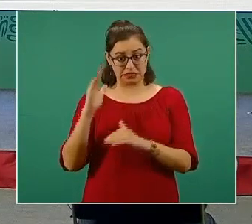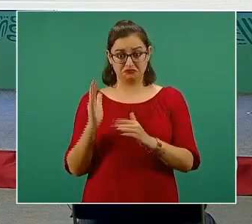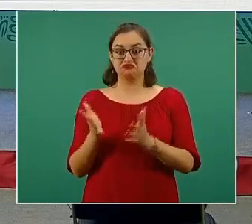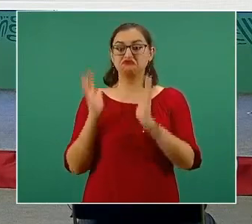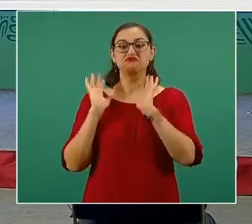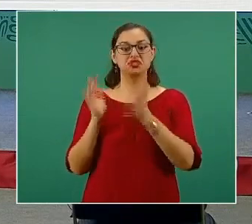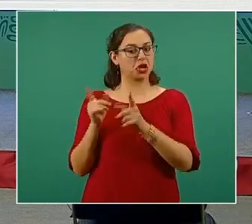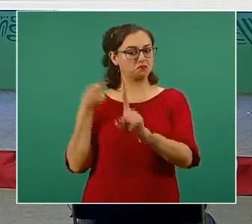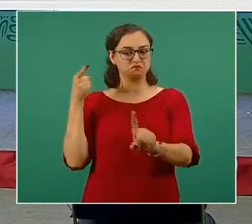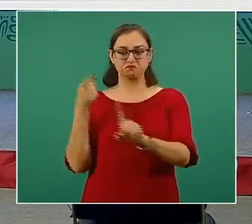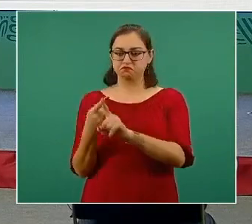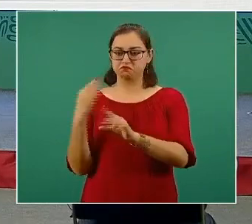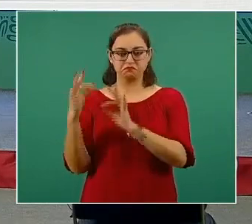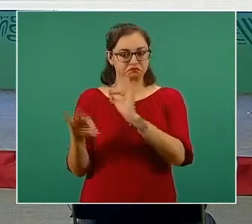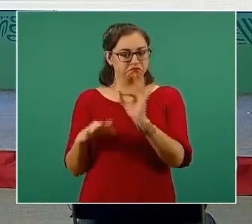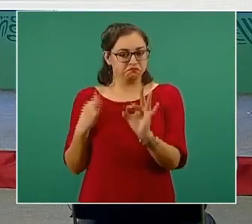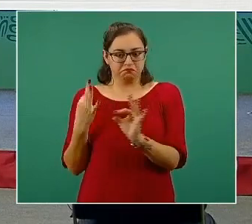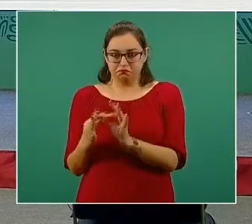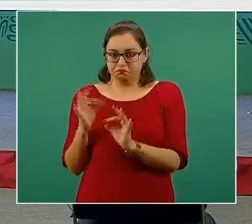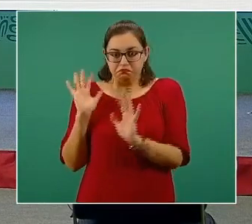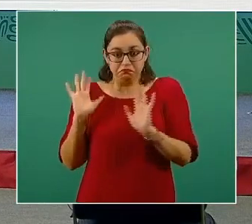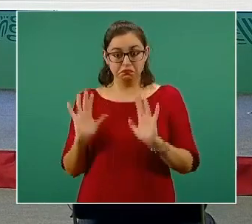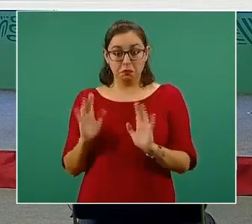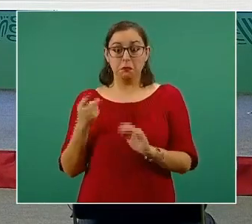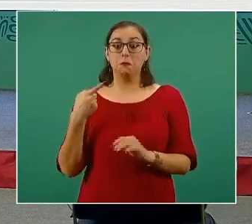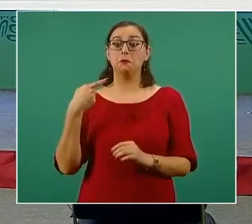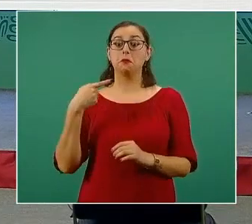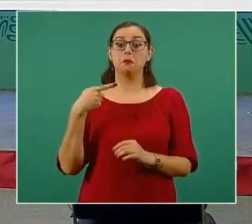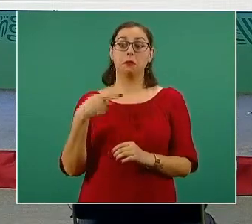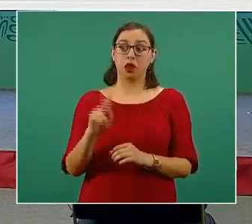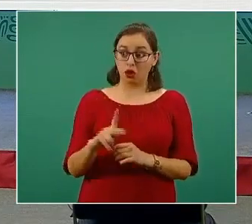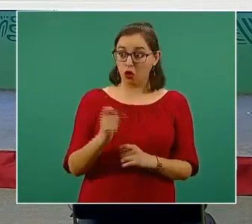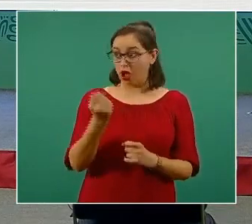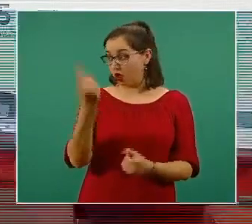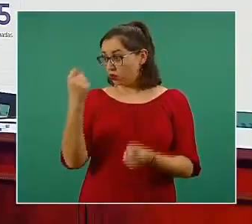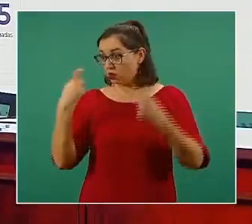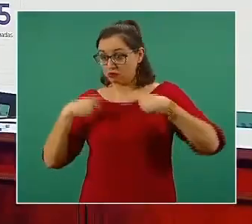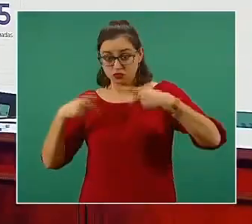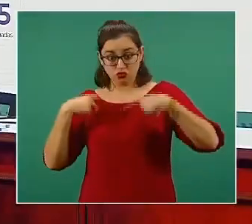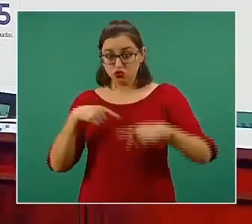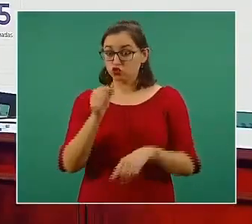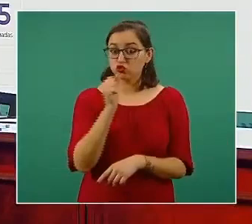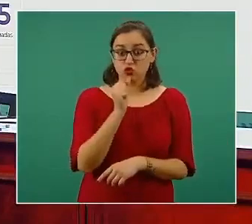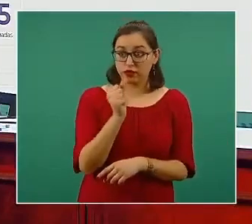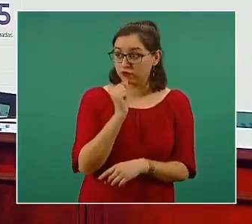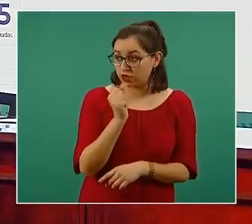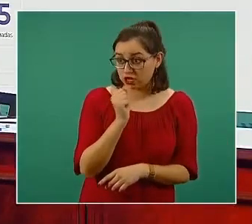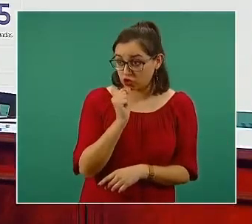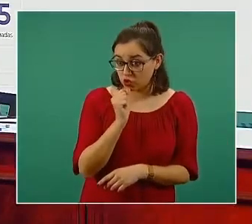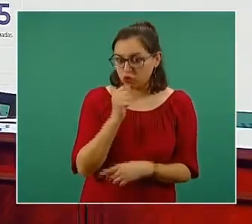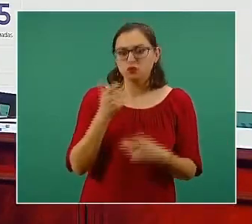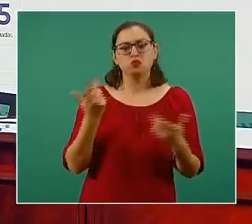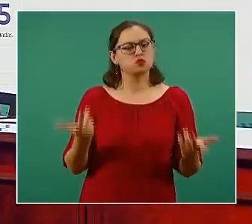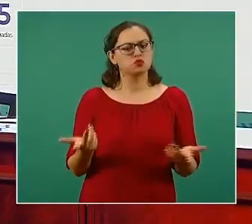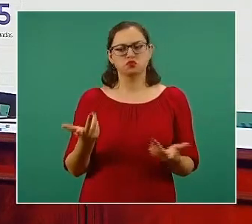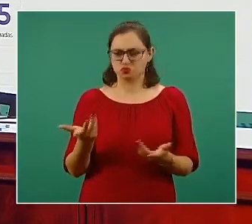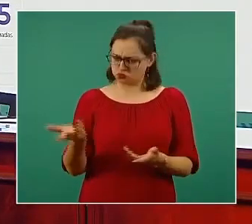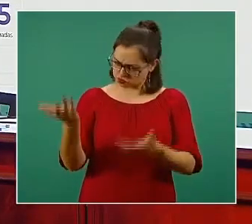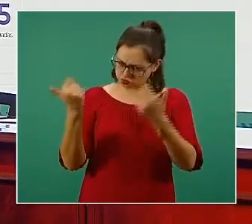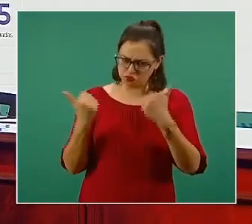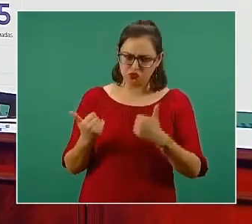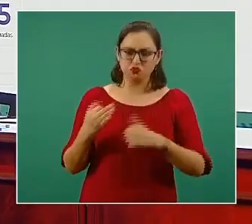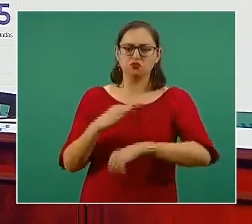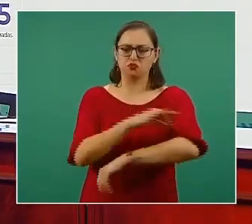inicial, pero que insistimos, sigue abierto. Si usted tiene 60 y más o más años de edad o conoce a alguien así,